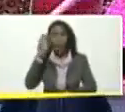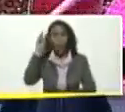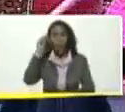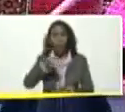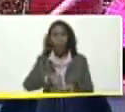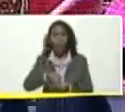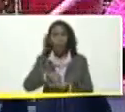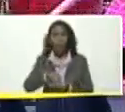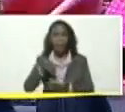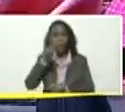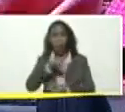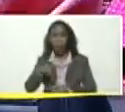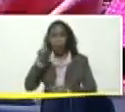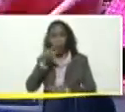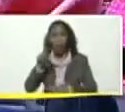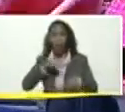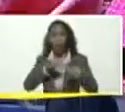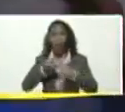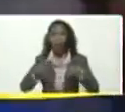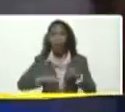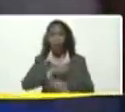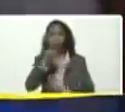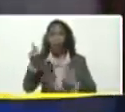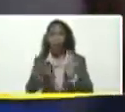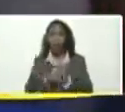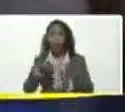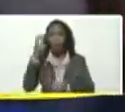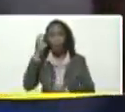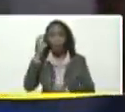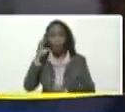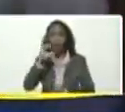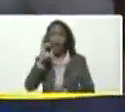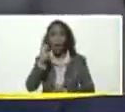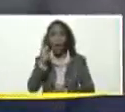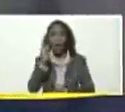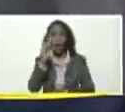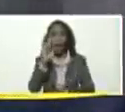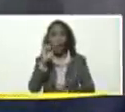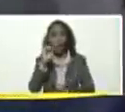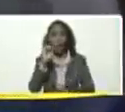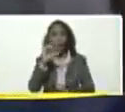Piruetas, llamamos a su coordinadora general, Carolina Álvarez.